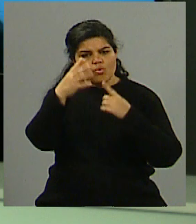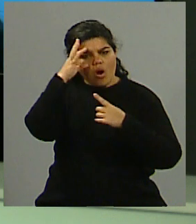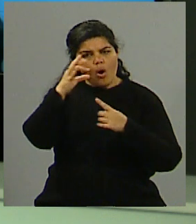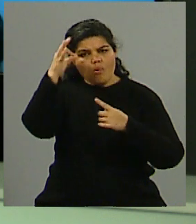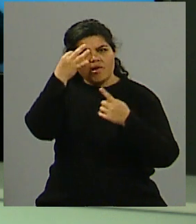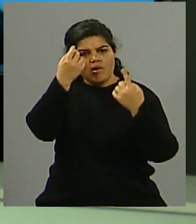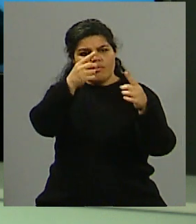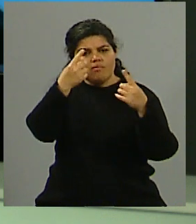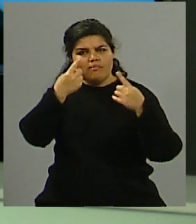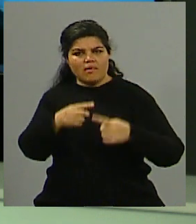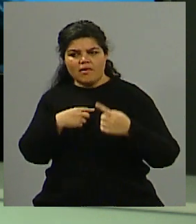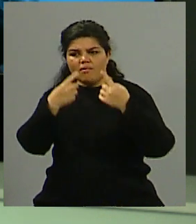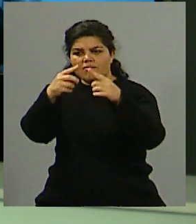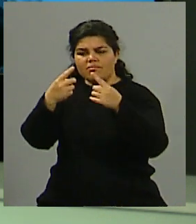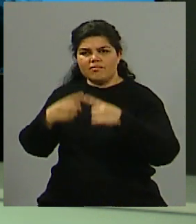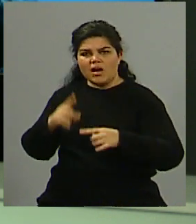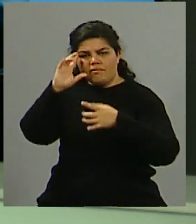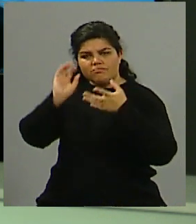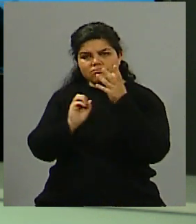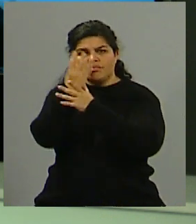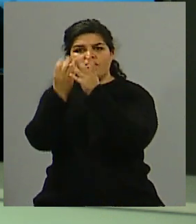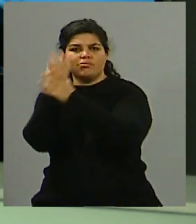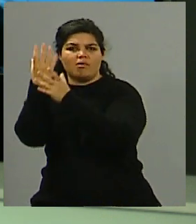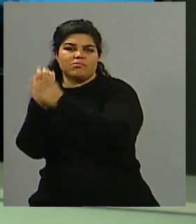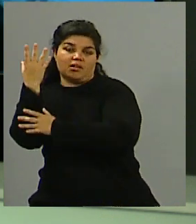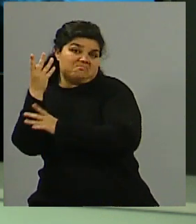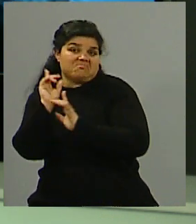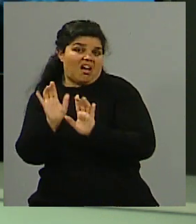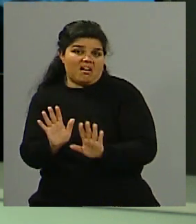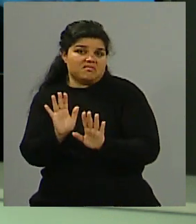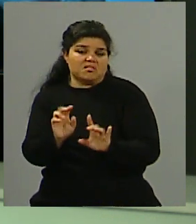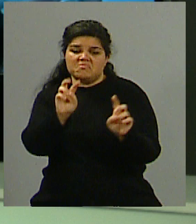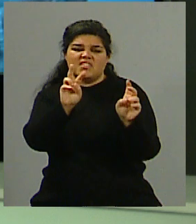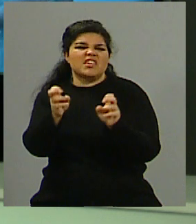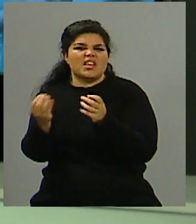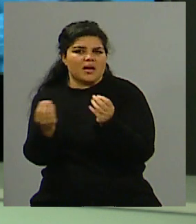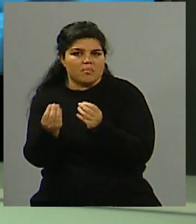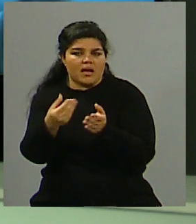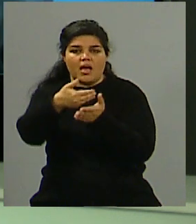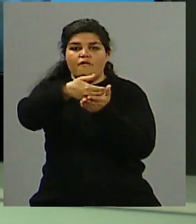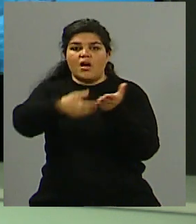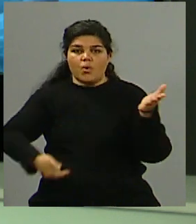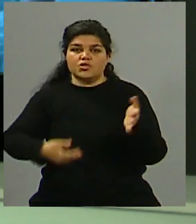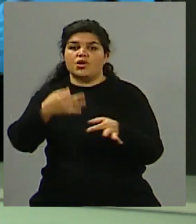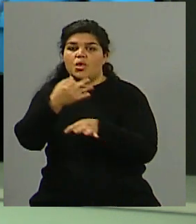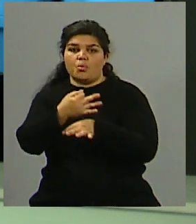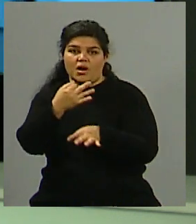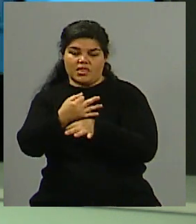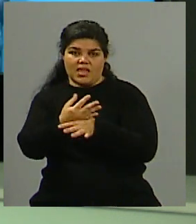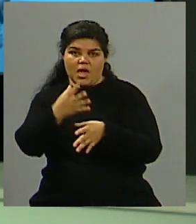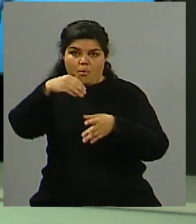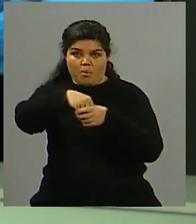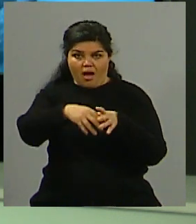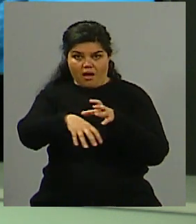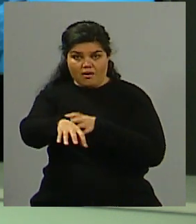que ver con la evaluación educativa, algo de lo que vos sabés mucho, has Mm, trabajado mucho el tema,